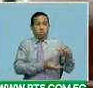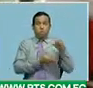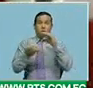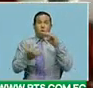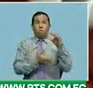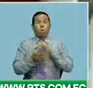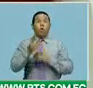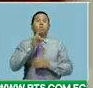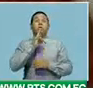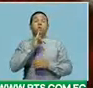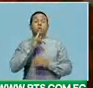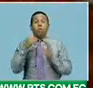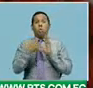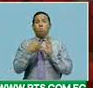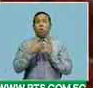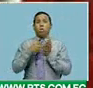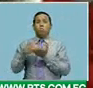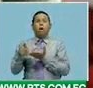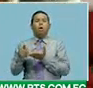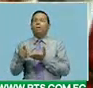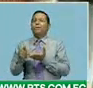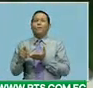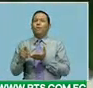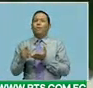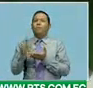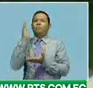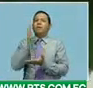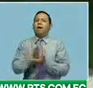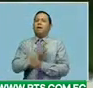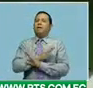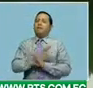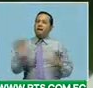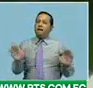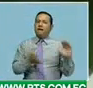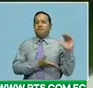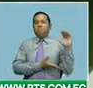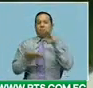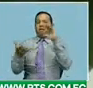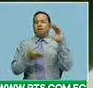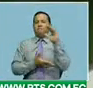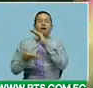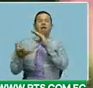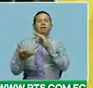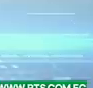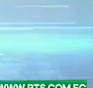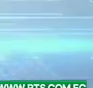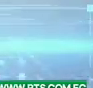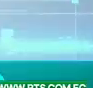pagar aranceles. La ampliación de esta noticia al regresar del corte comercial.